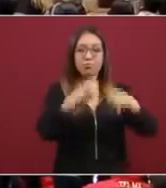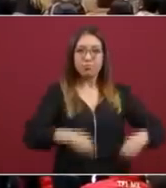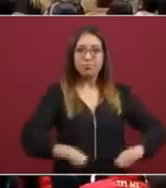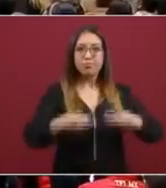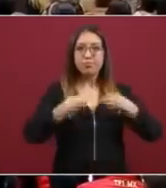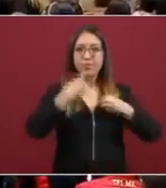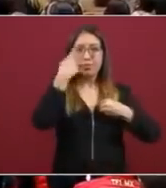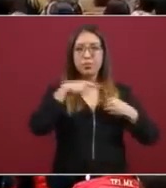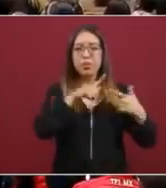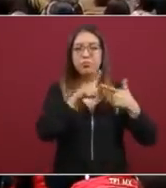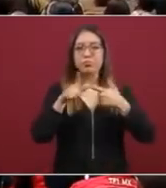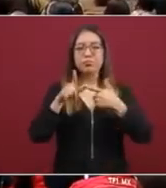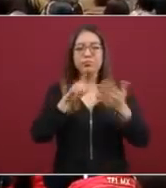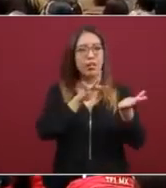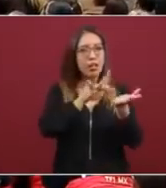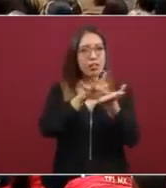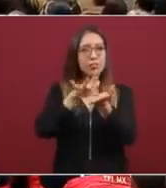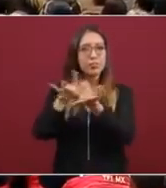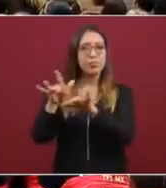apoyar a